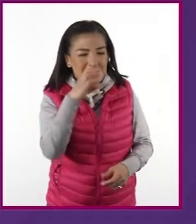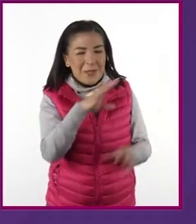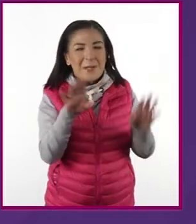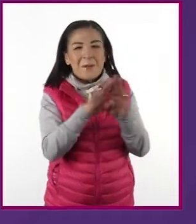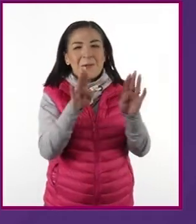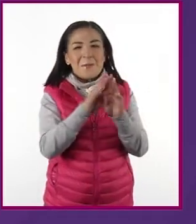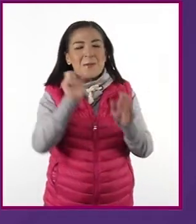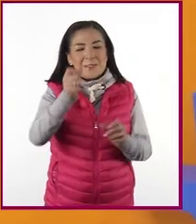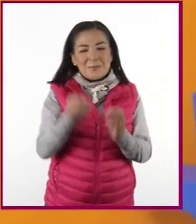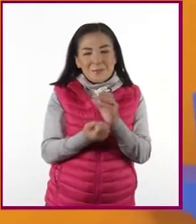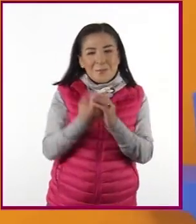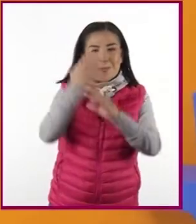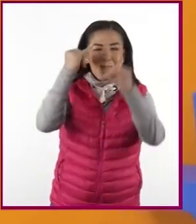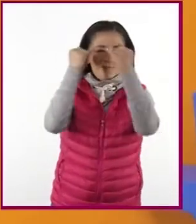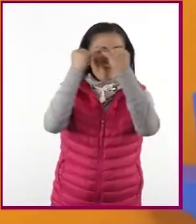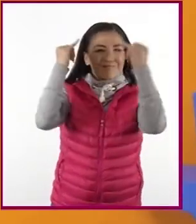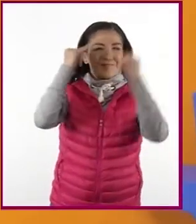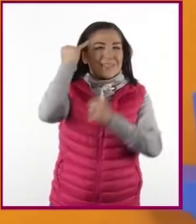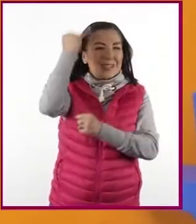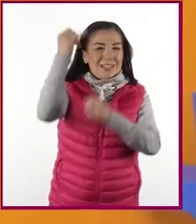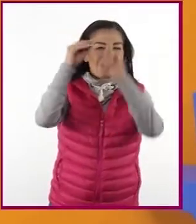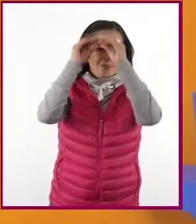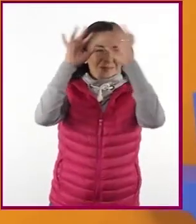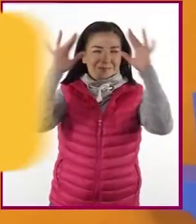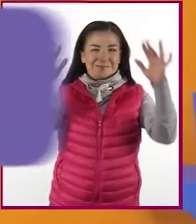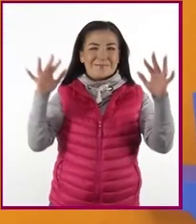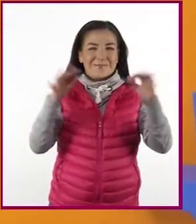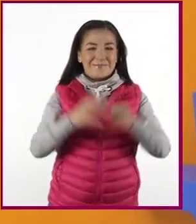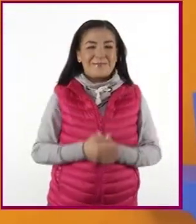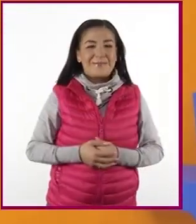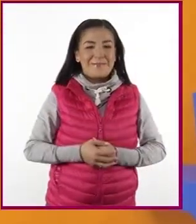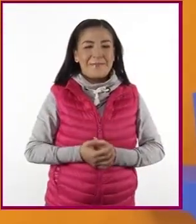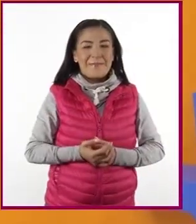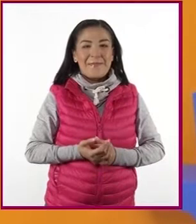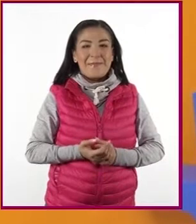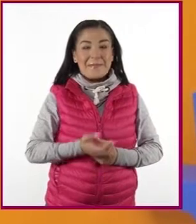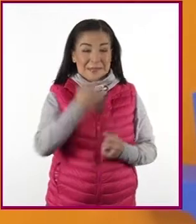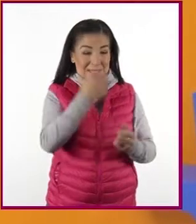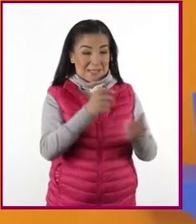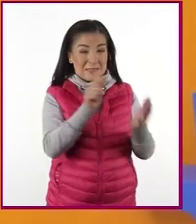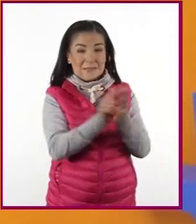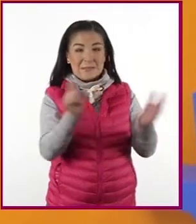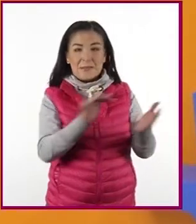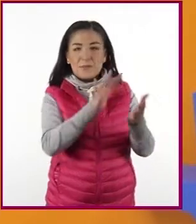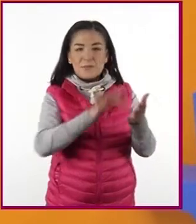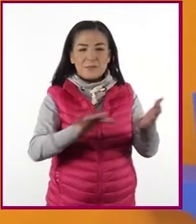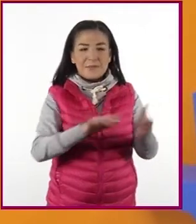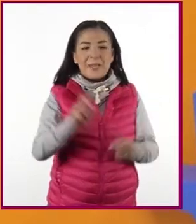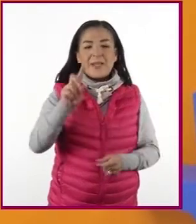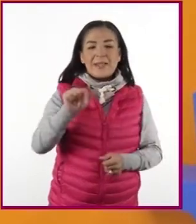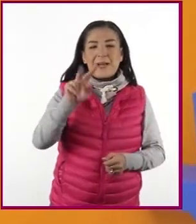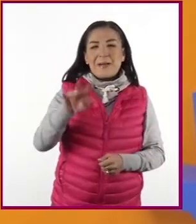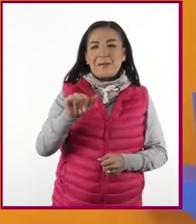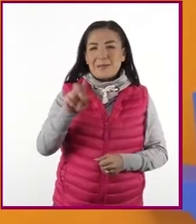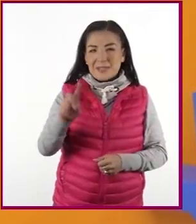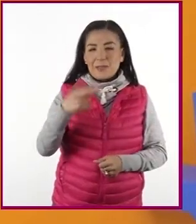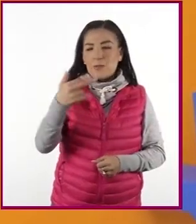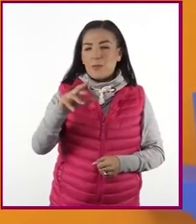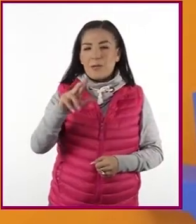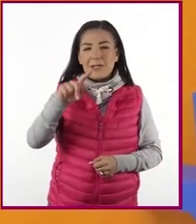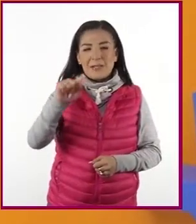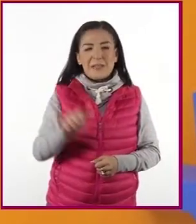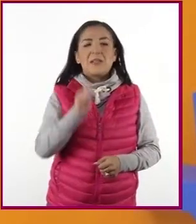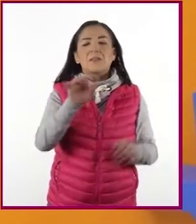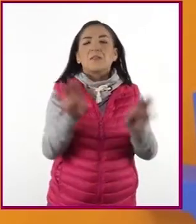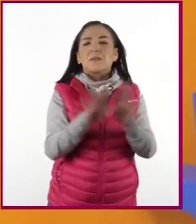puertas. En este prólogo, David Huerta, además de contextualizar e introducir la lectura de